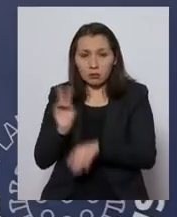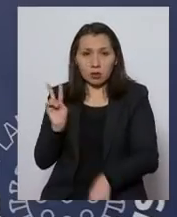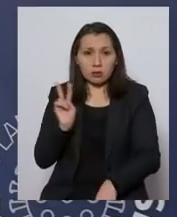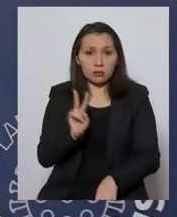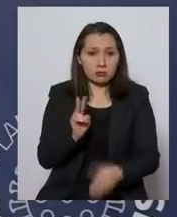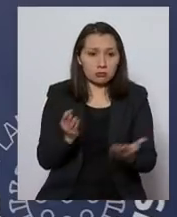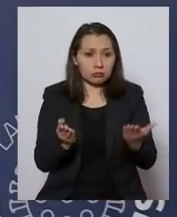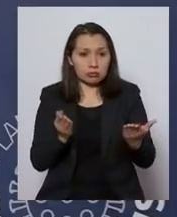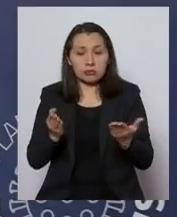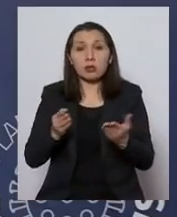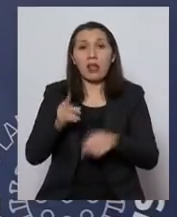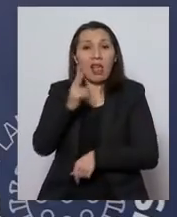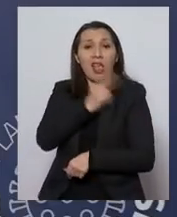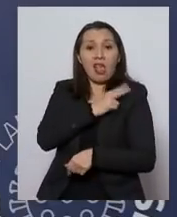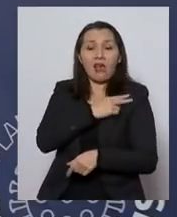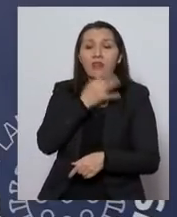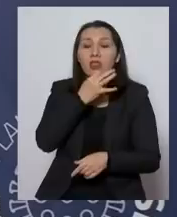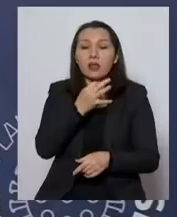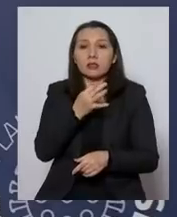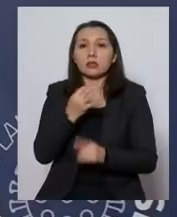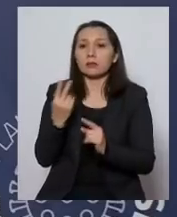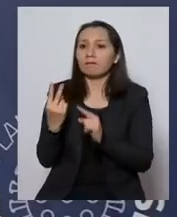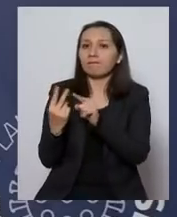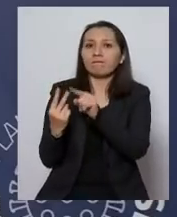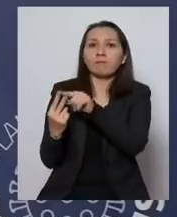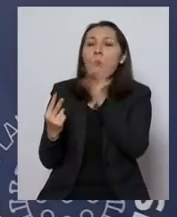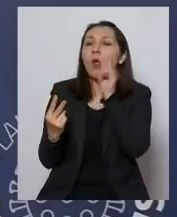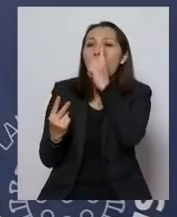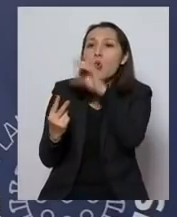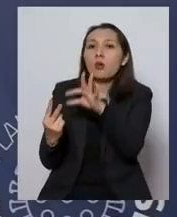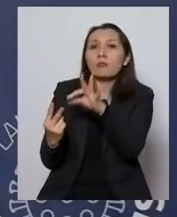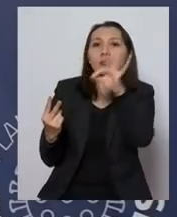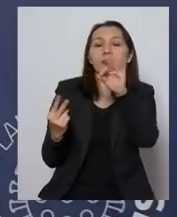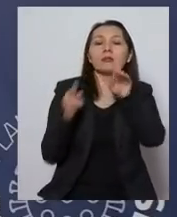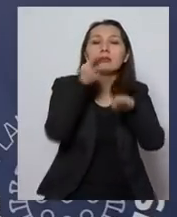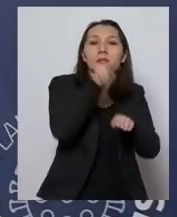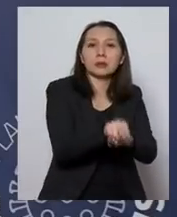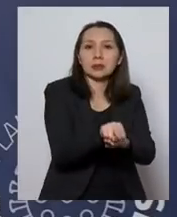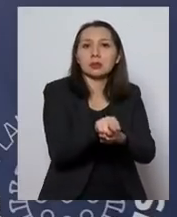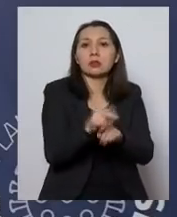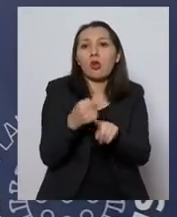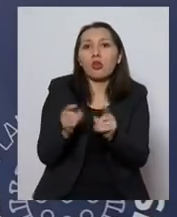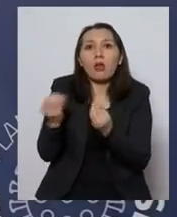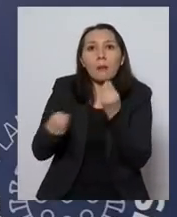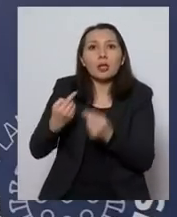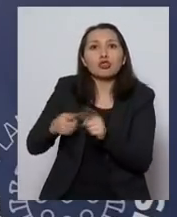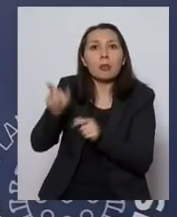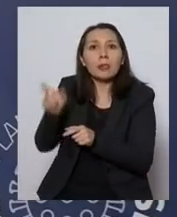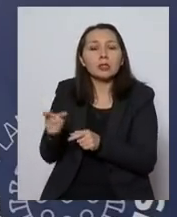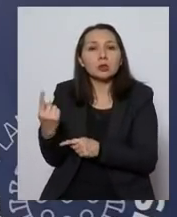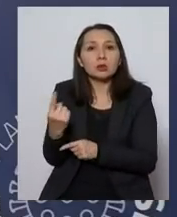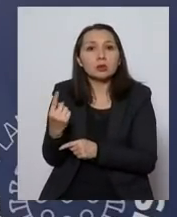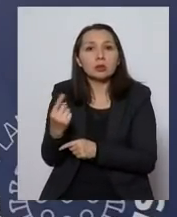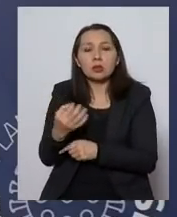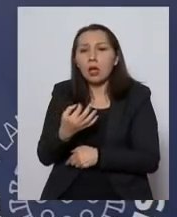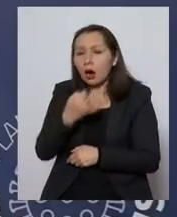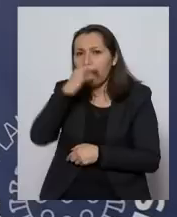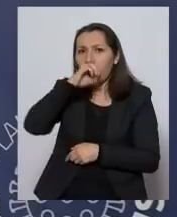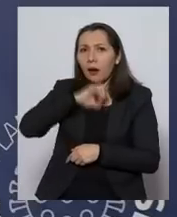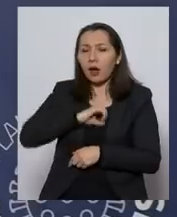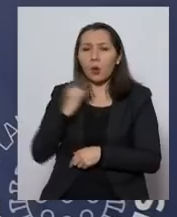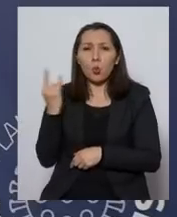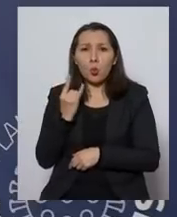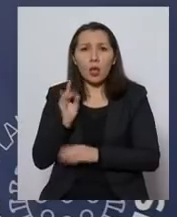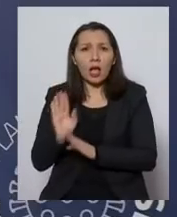la unidad de tratamiento intensivo, se dice, vamos a usar este respirador para esta persona. La otra persona, ¿qué ocurre con ella? Se intuba en el servicio de